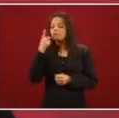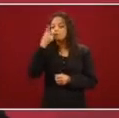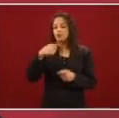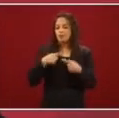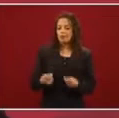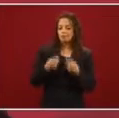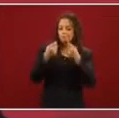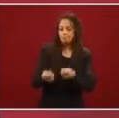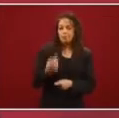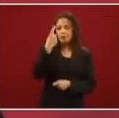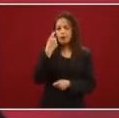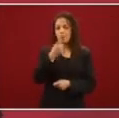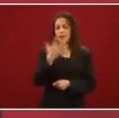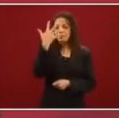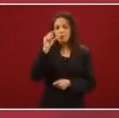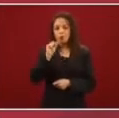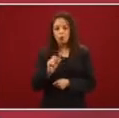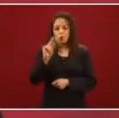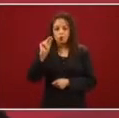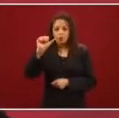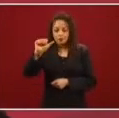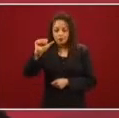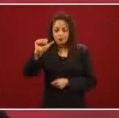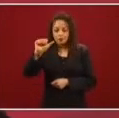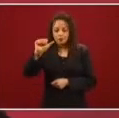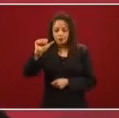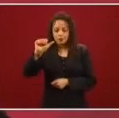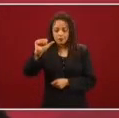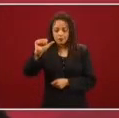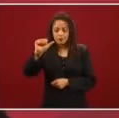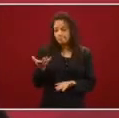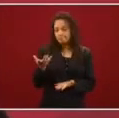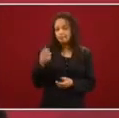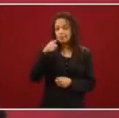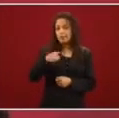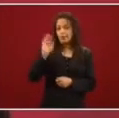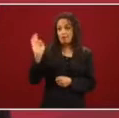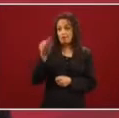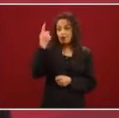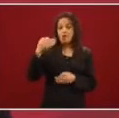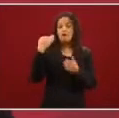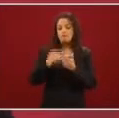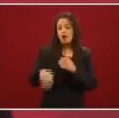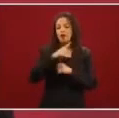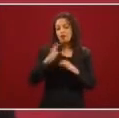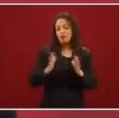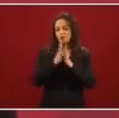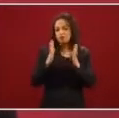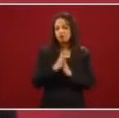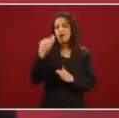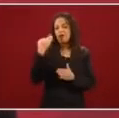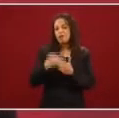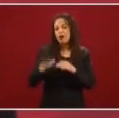de 5.86. Por eso decimos que es un tema en el cual la Federación no ha participado. Falta regularizar porque no